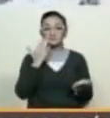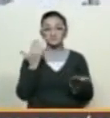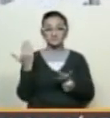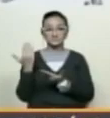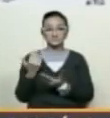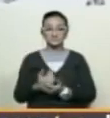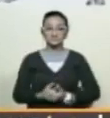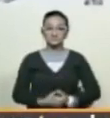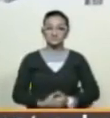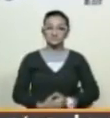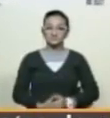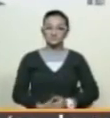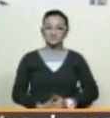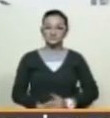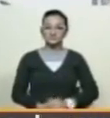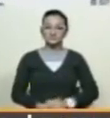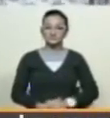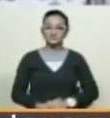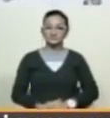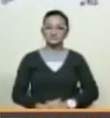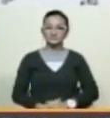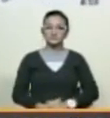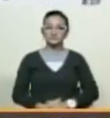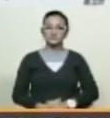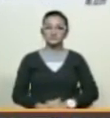tema. Tú me pasas.